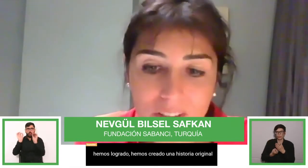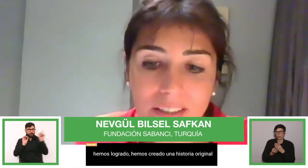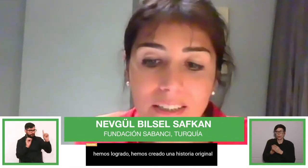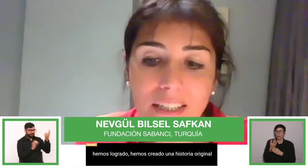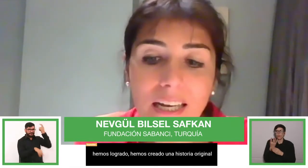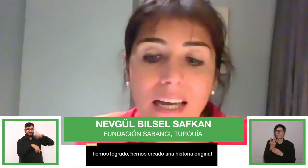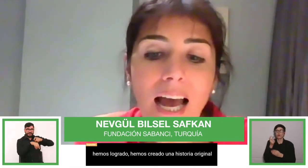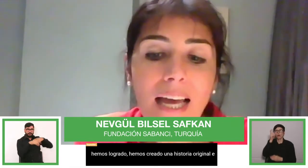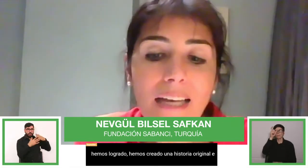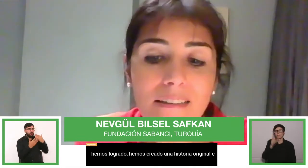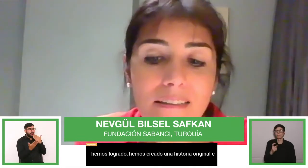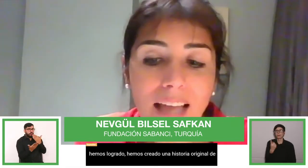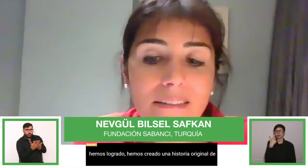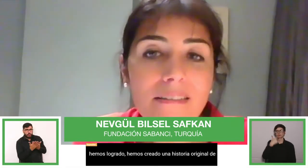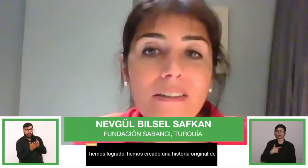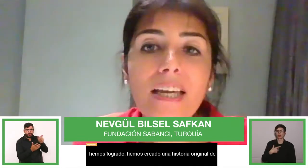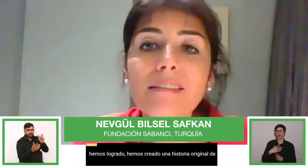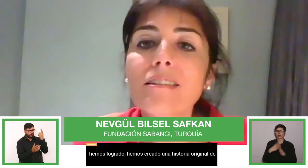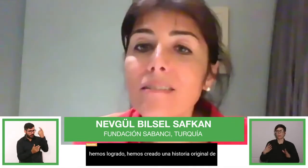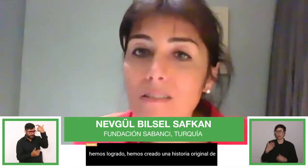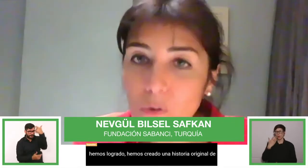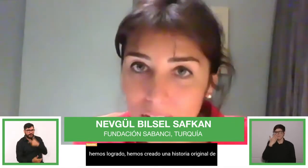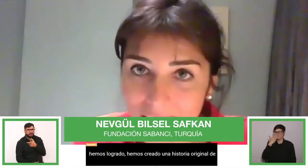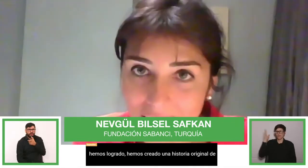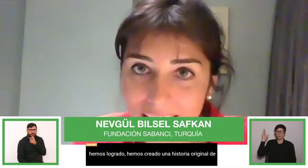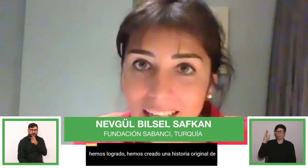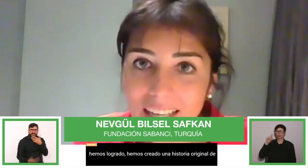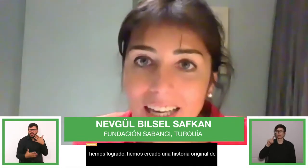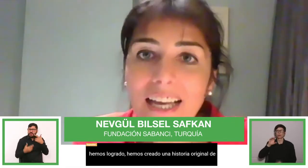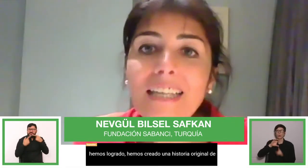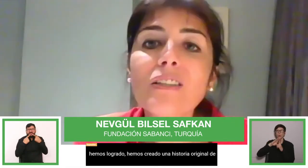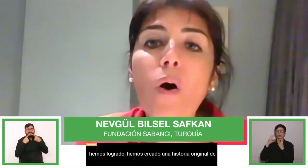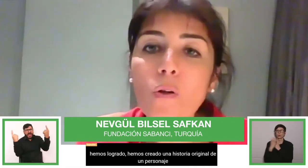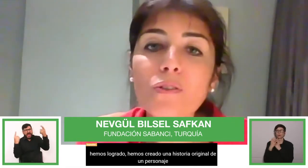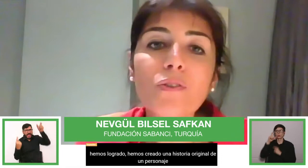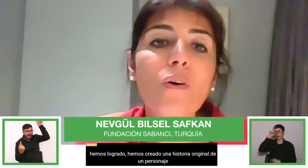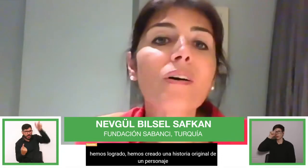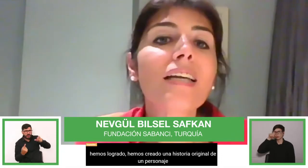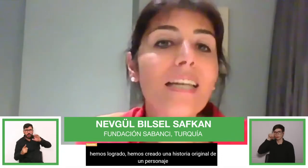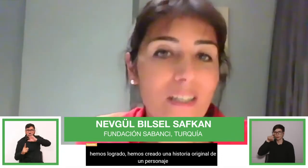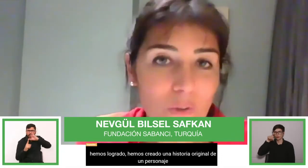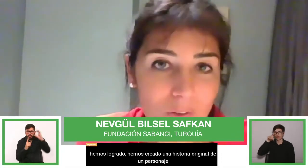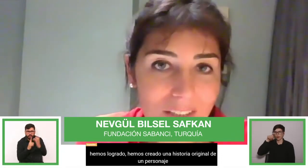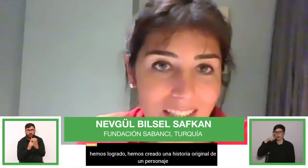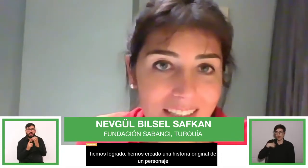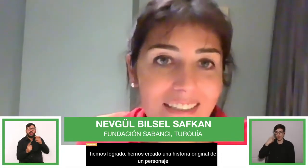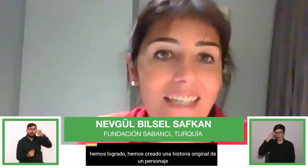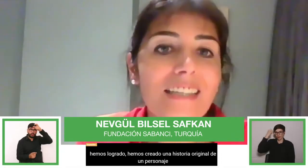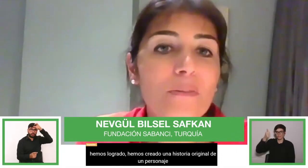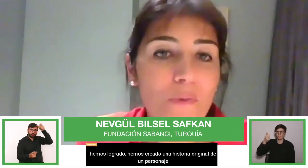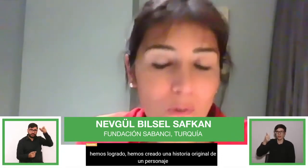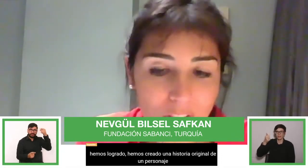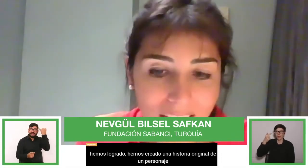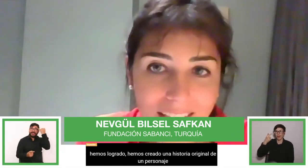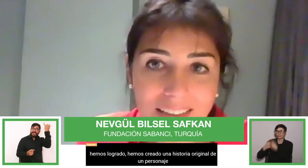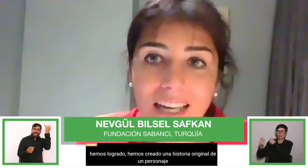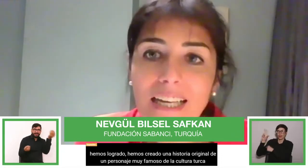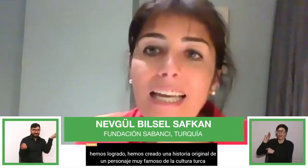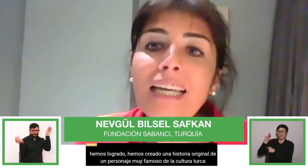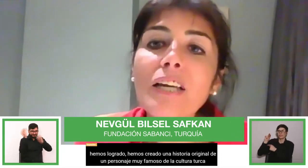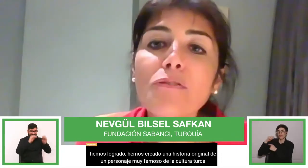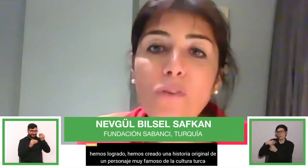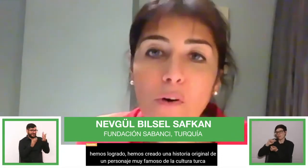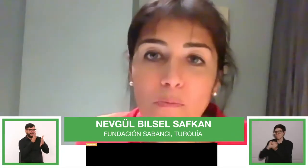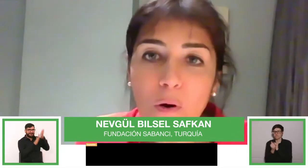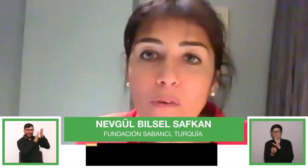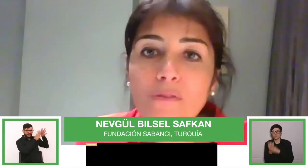un personaje muy famoso en la cultura turca, y se creó esta historia, y también incluía en